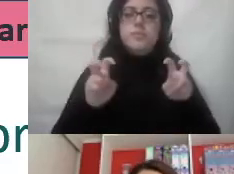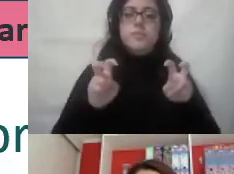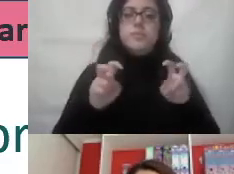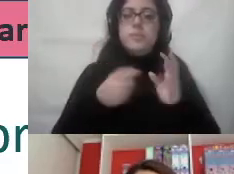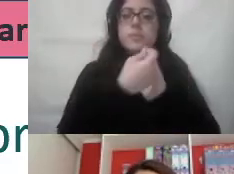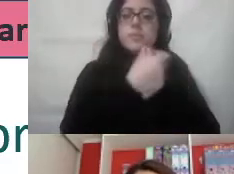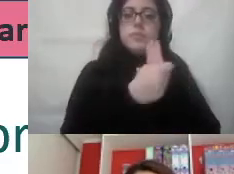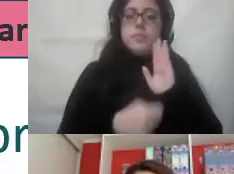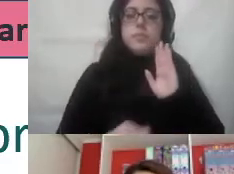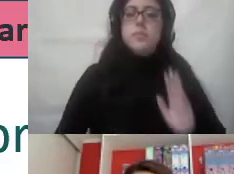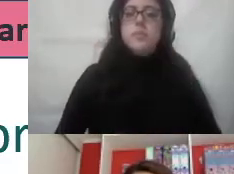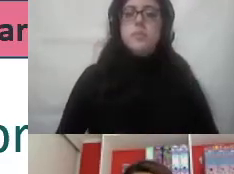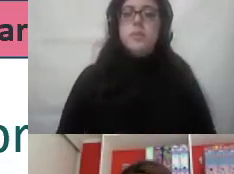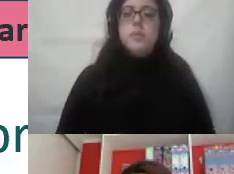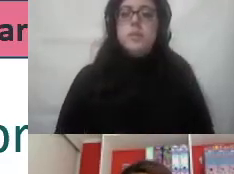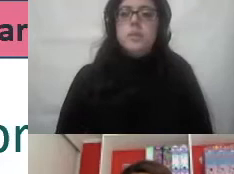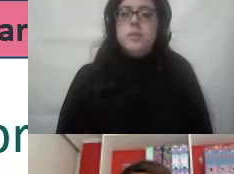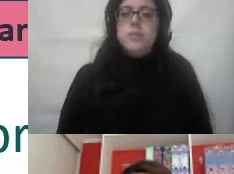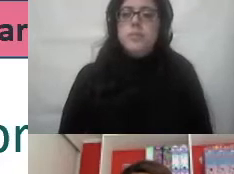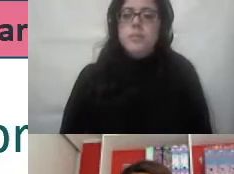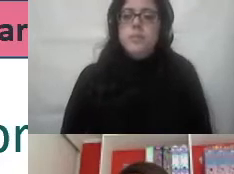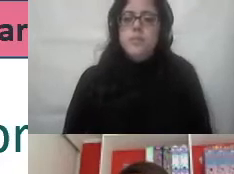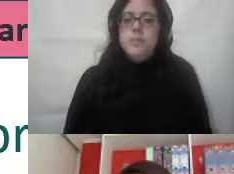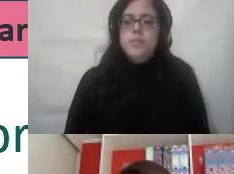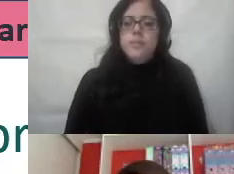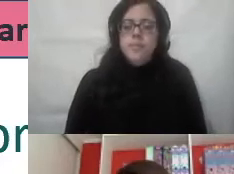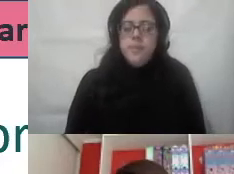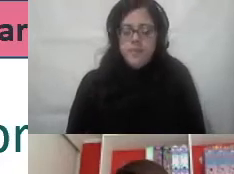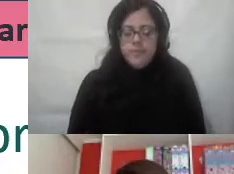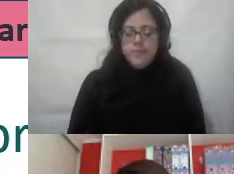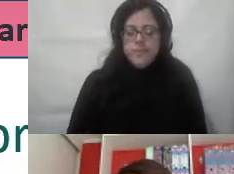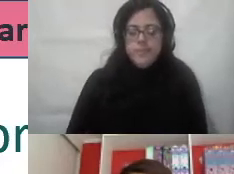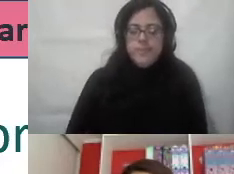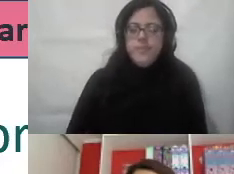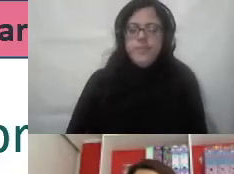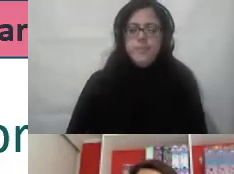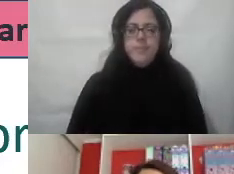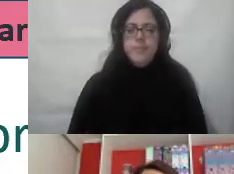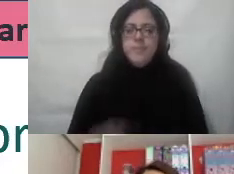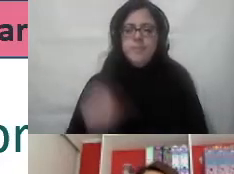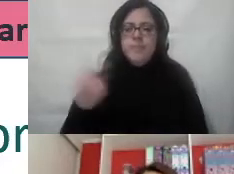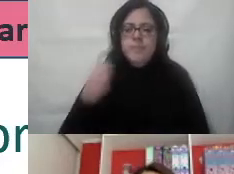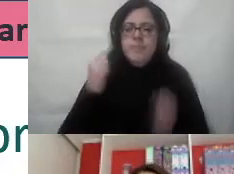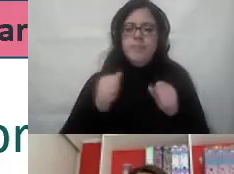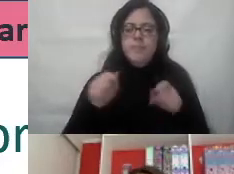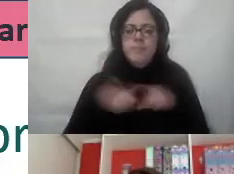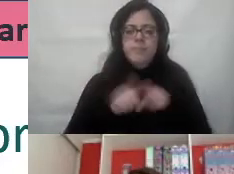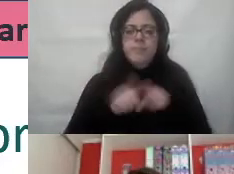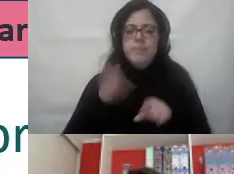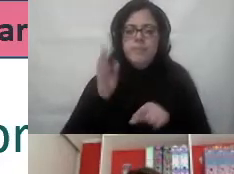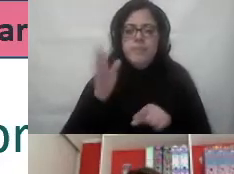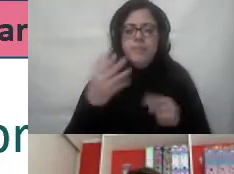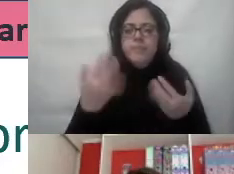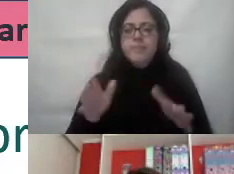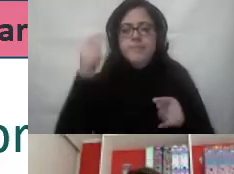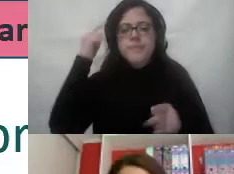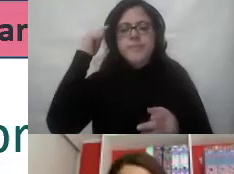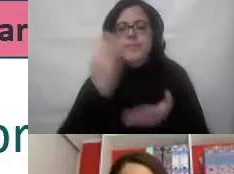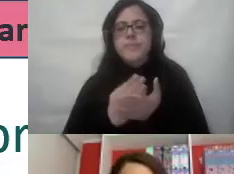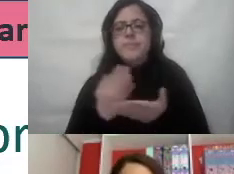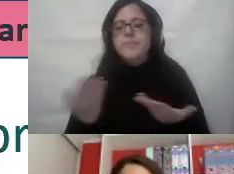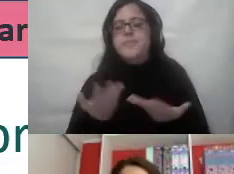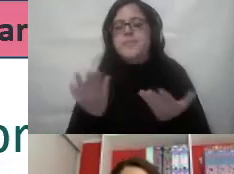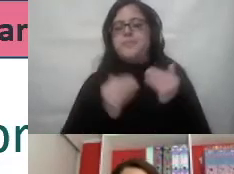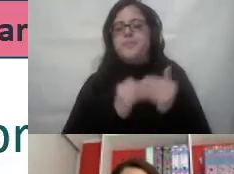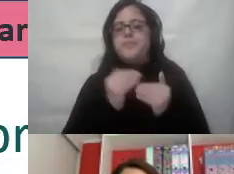información del documento o del formulario Google que podamos hacer para después nosotros ir tomando las decisiones de cómo avanzar